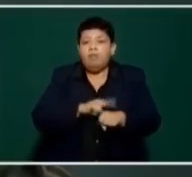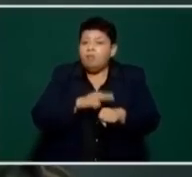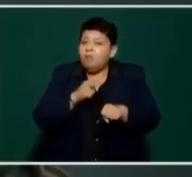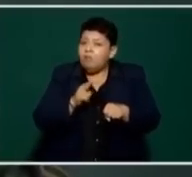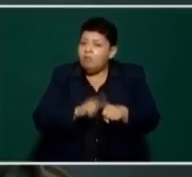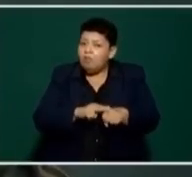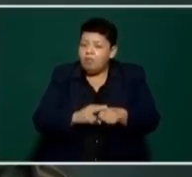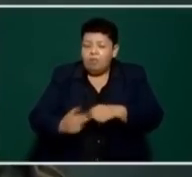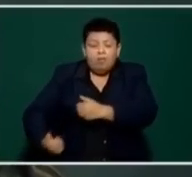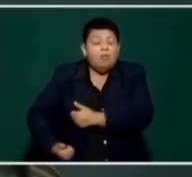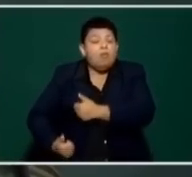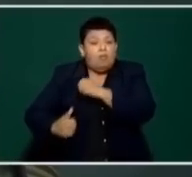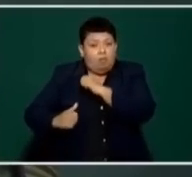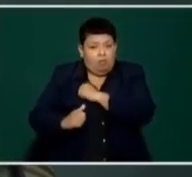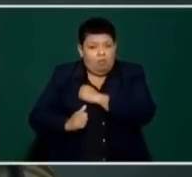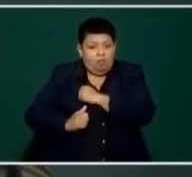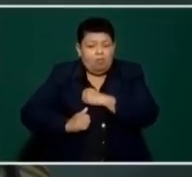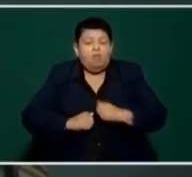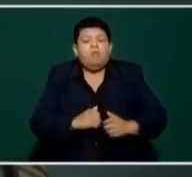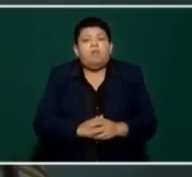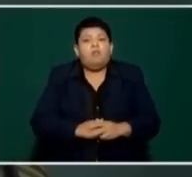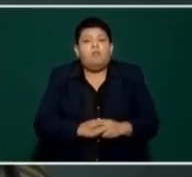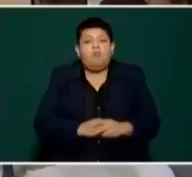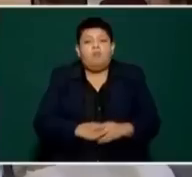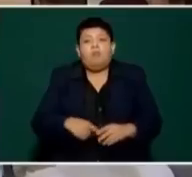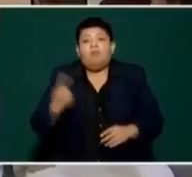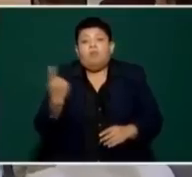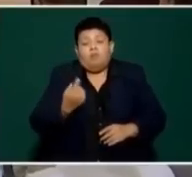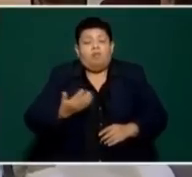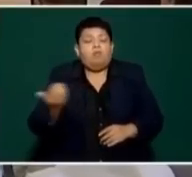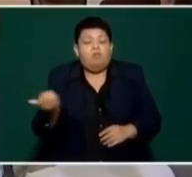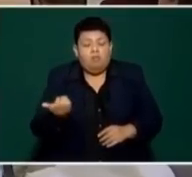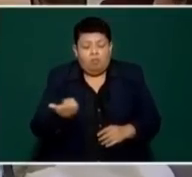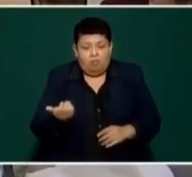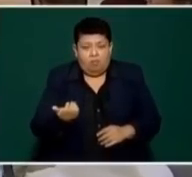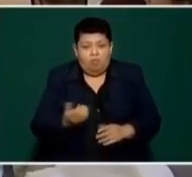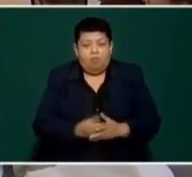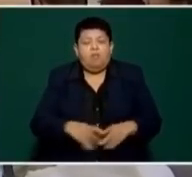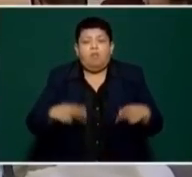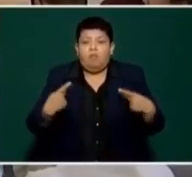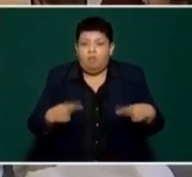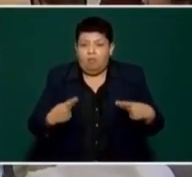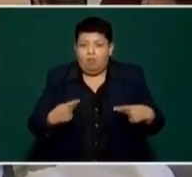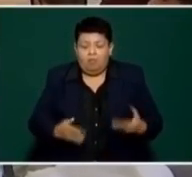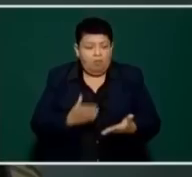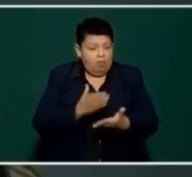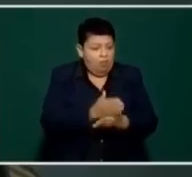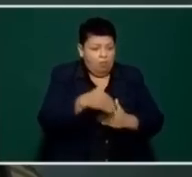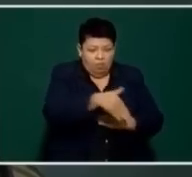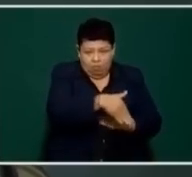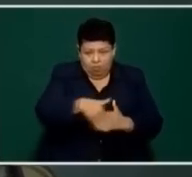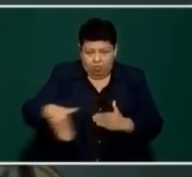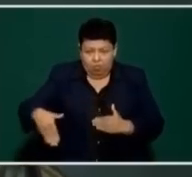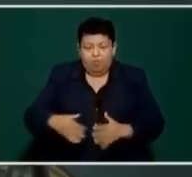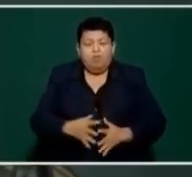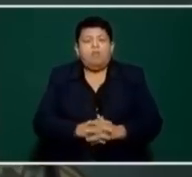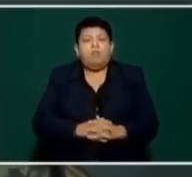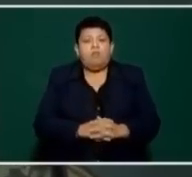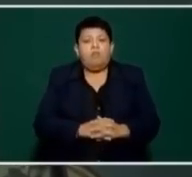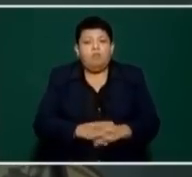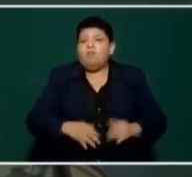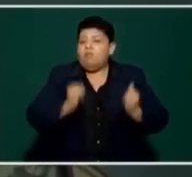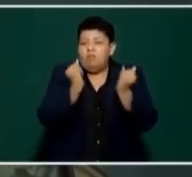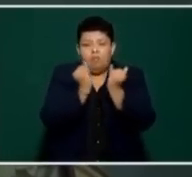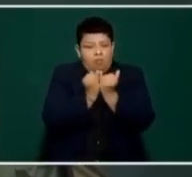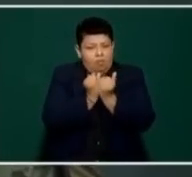las autoridades ya determinarán lo que se desarrolle en adelante para estos migrantes. Y es lo